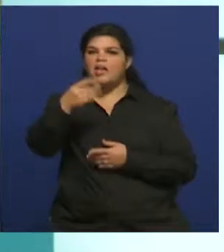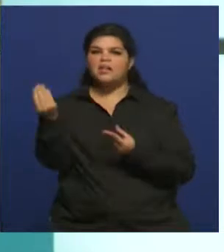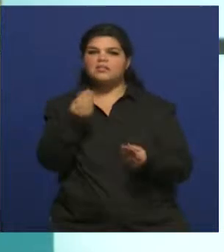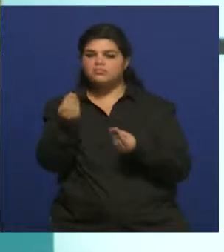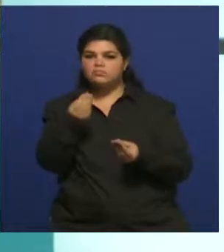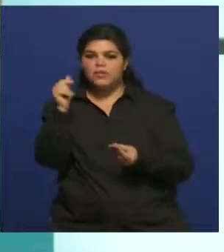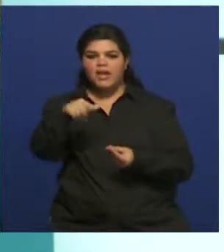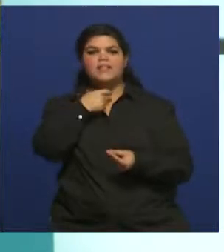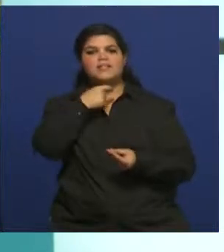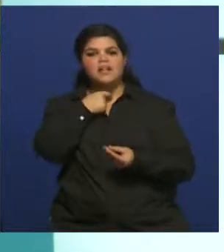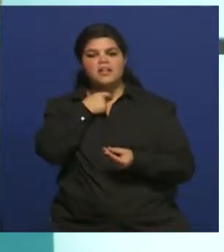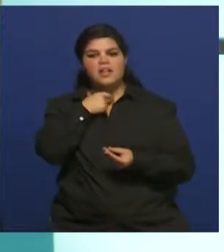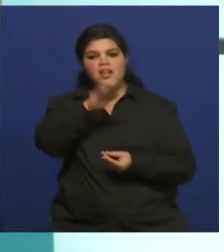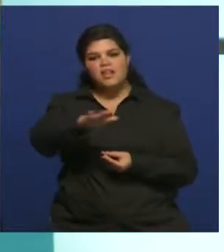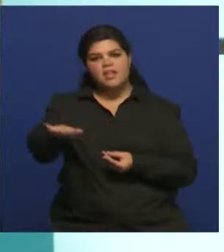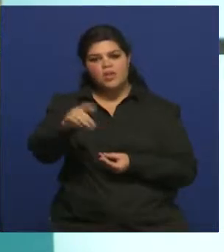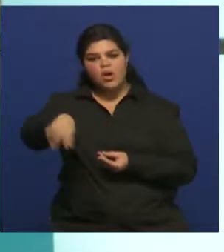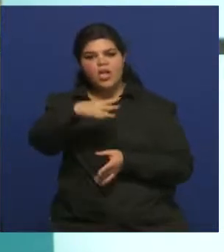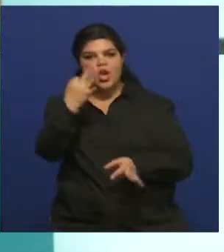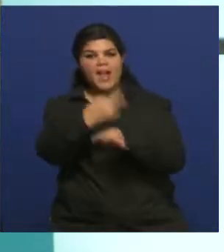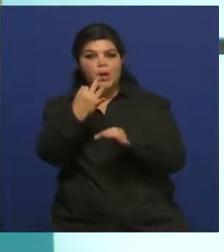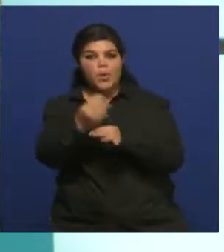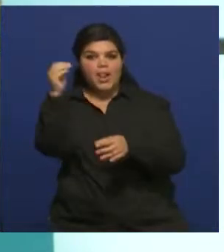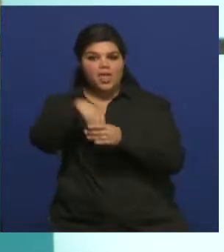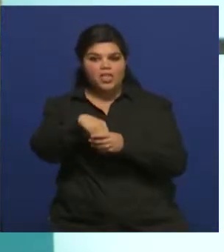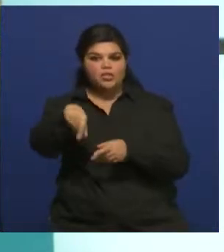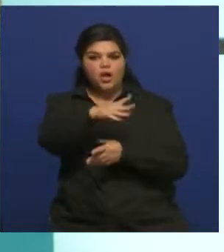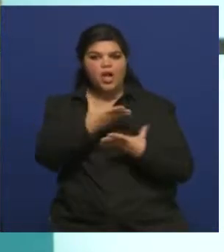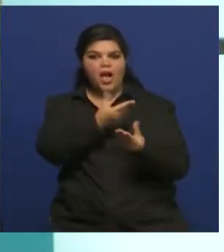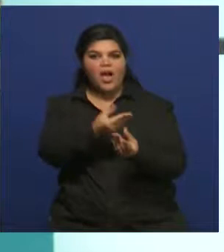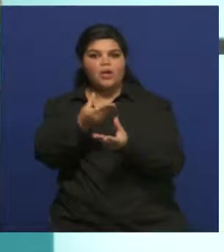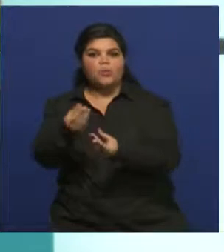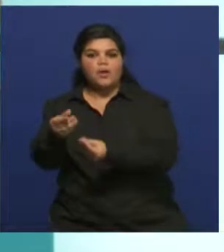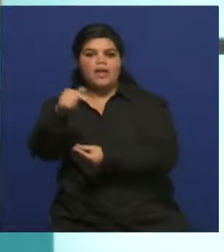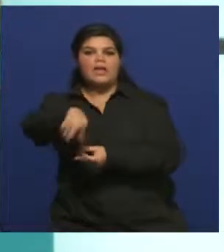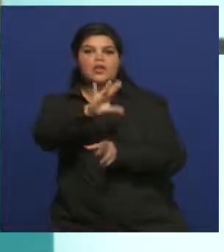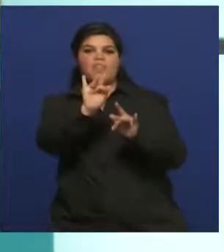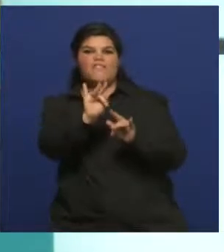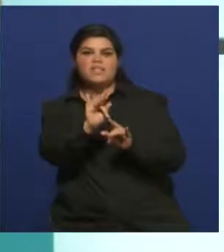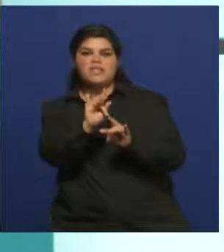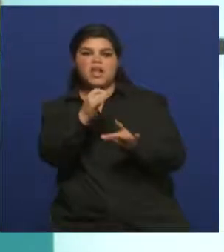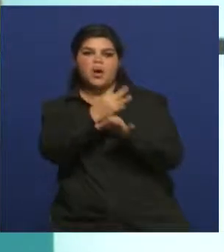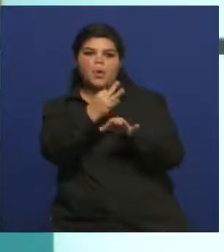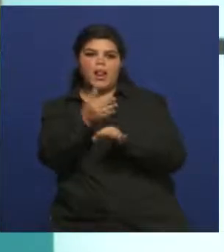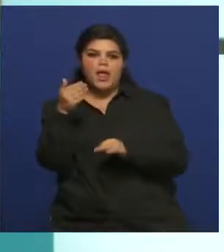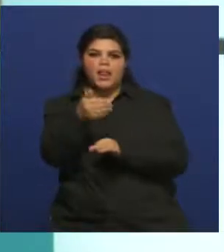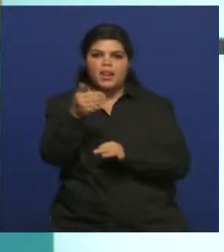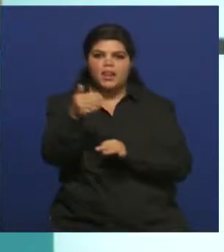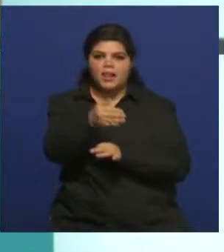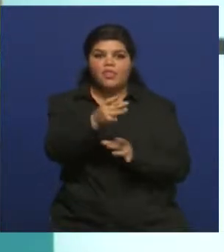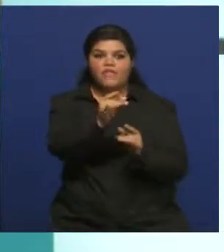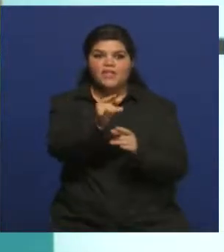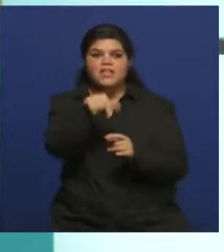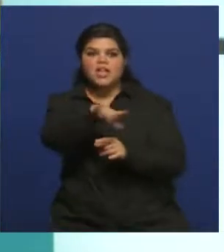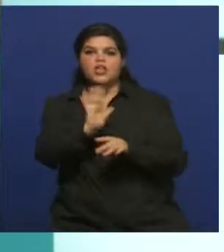a chicos que están en la etapa escolar y que por ahí tienen alguna dificultad en su colegio en el que están cursando y necesitan algún